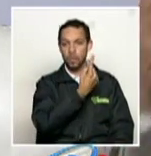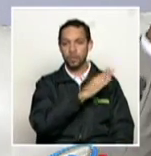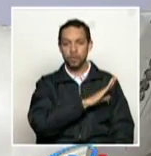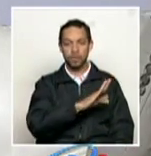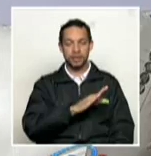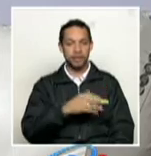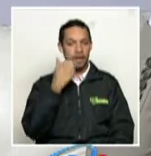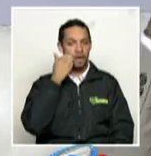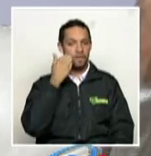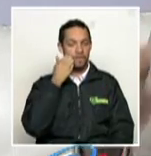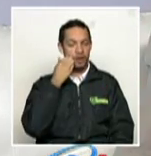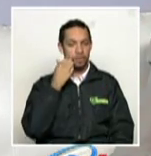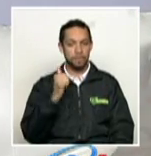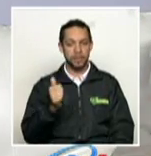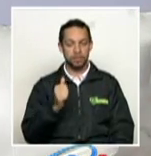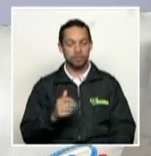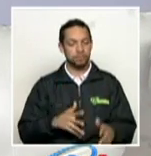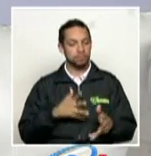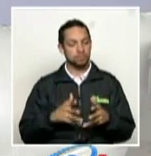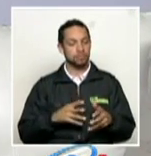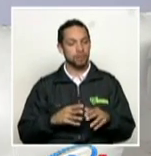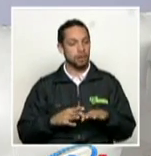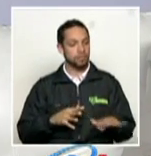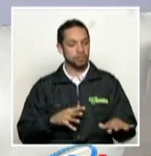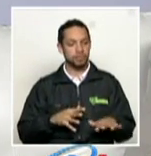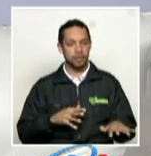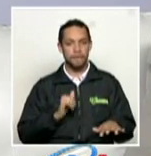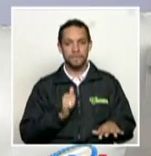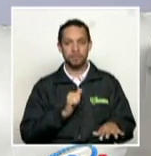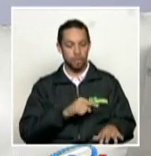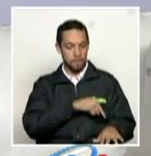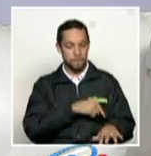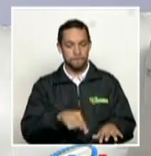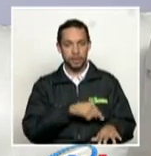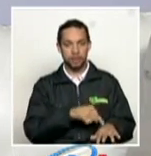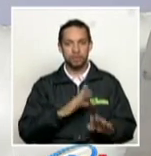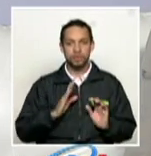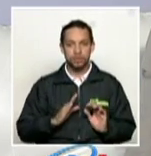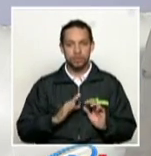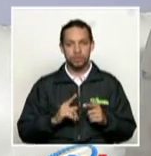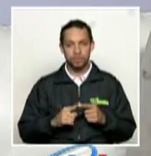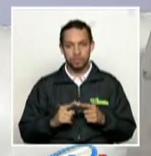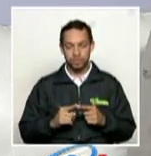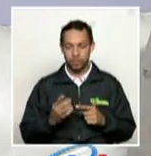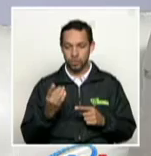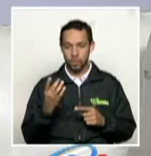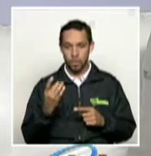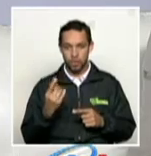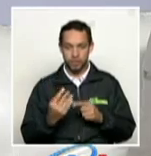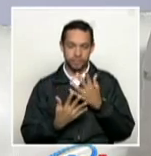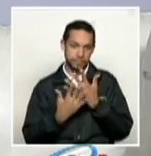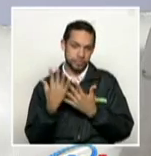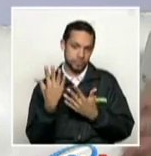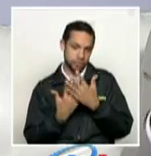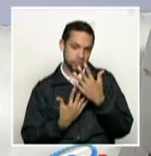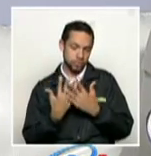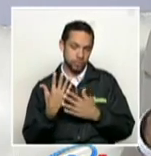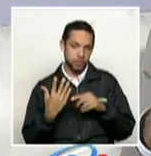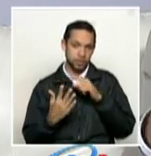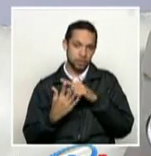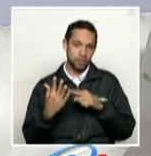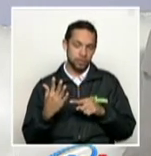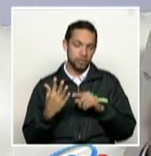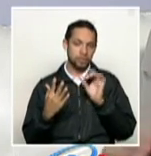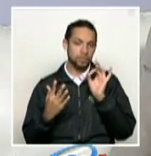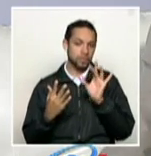Okay. Muchas gracias. Muchas gracias a usted. Miren, yo puedo tener dolor en el dedo y tengo dos opciones, pues me trato el